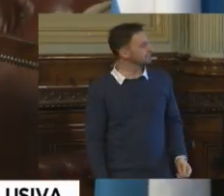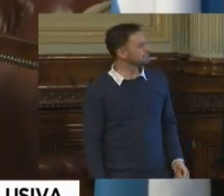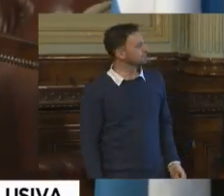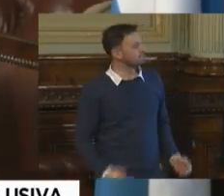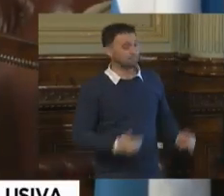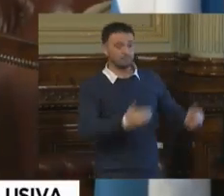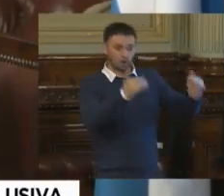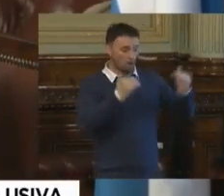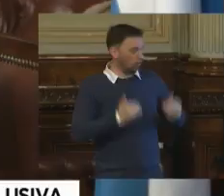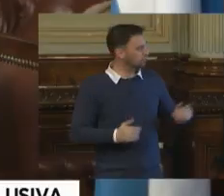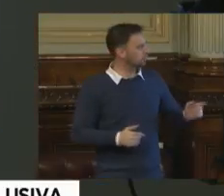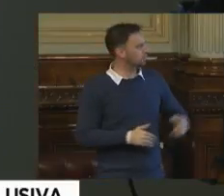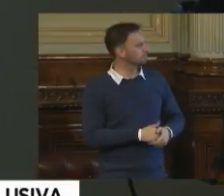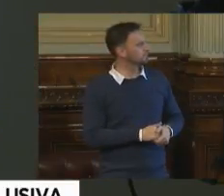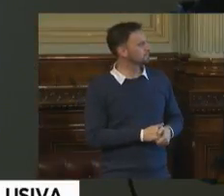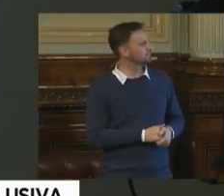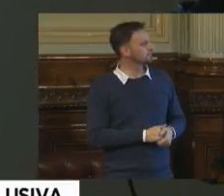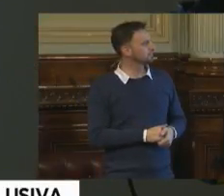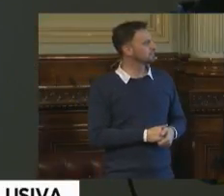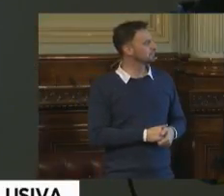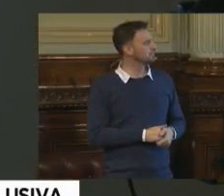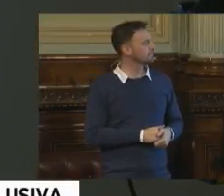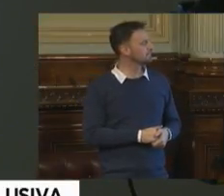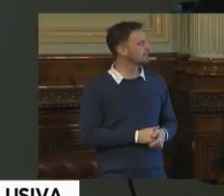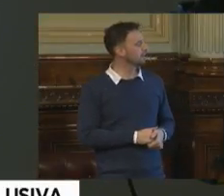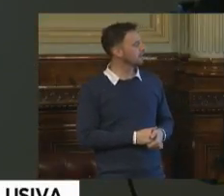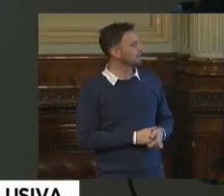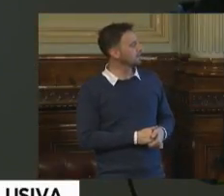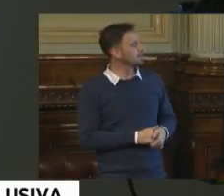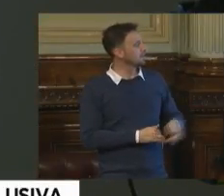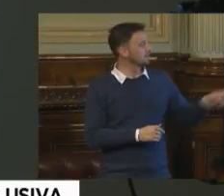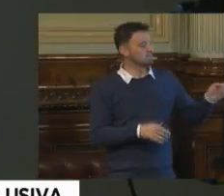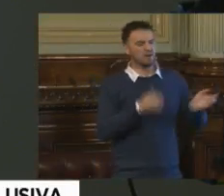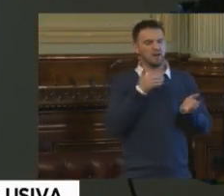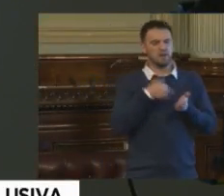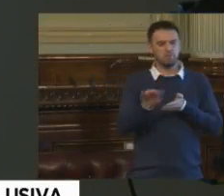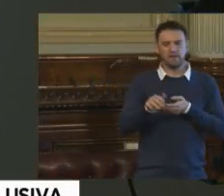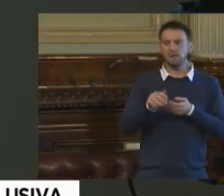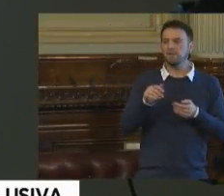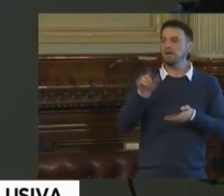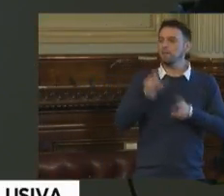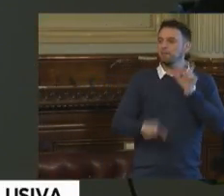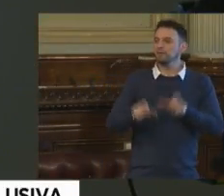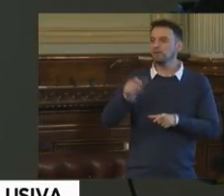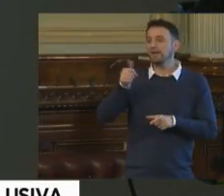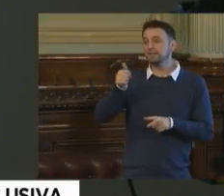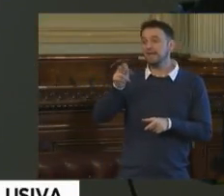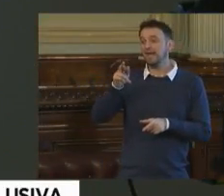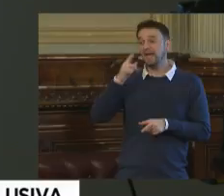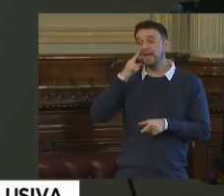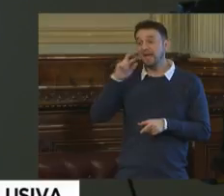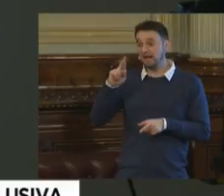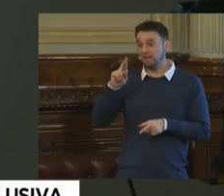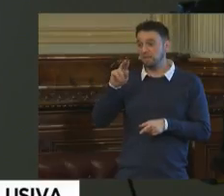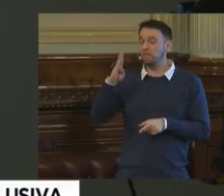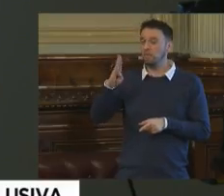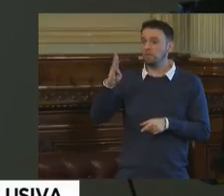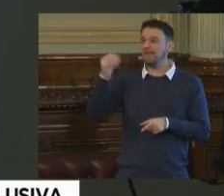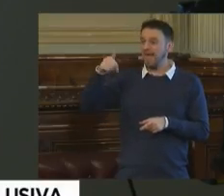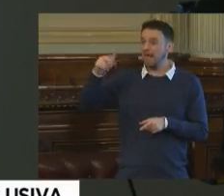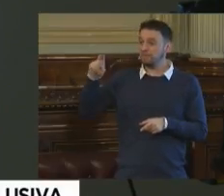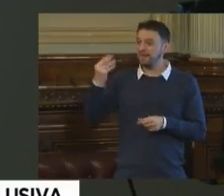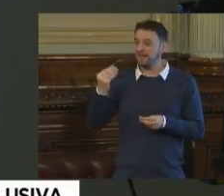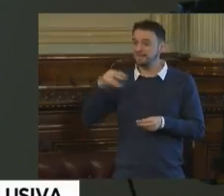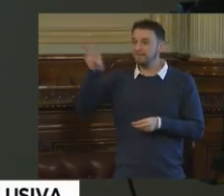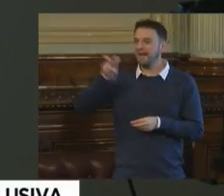problema en otro tenemos un ejemplo que dice repudiable usuarios de serbia pnb y el servicio de